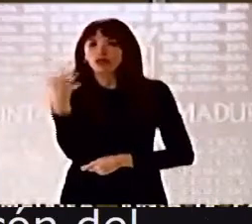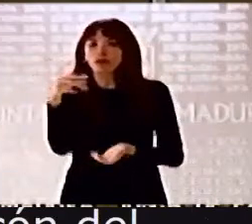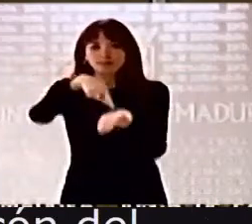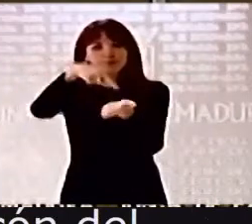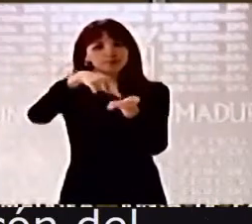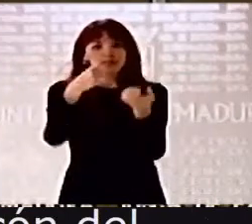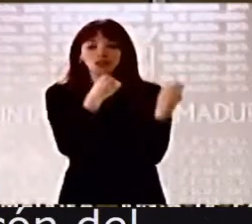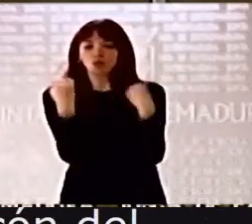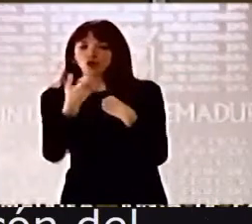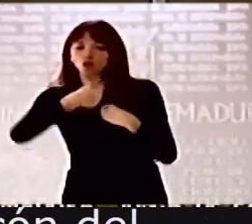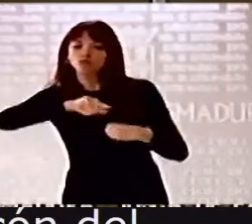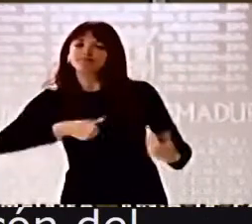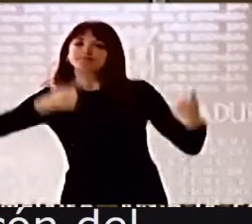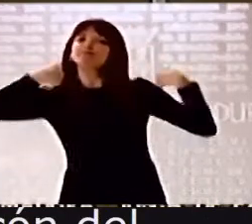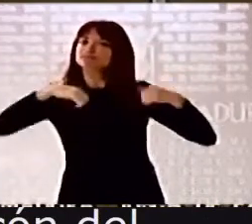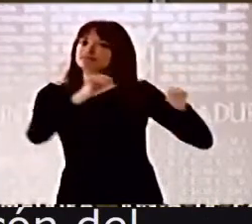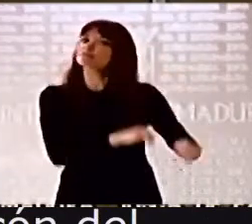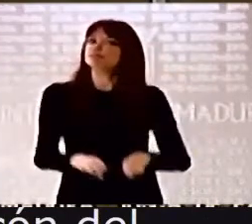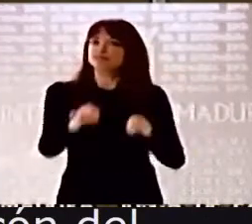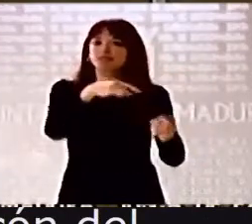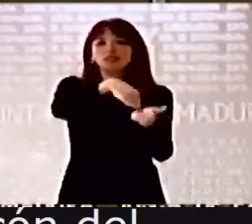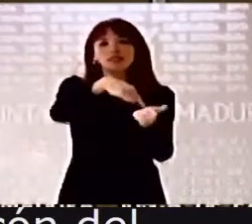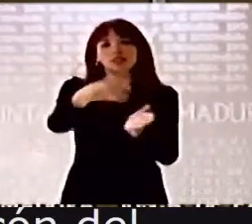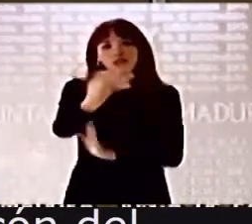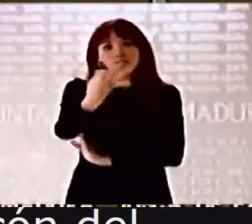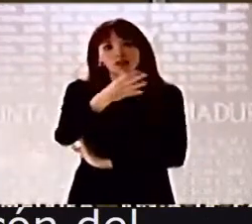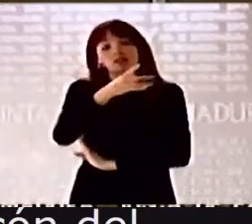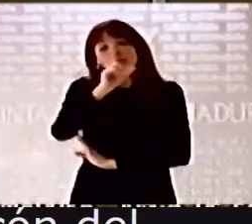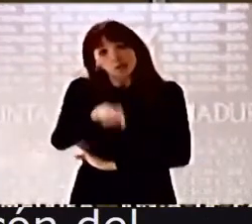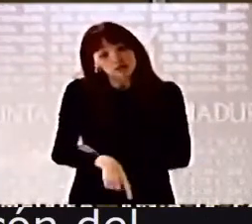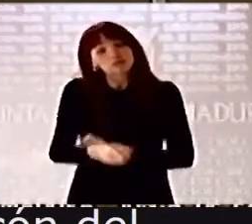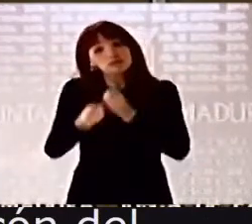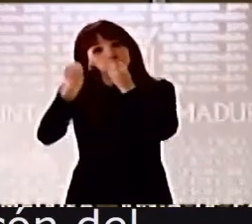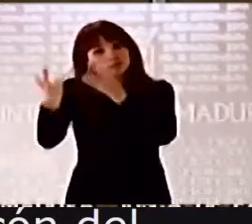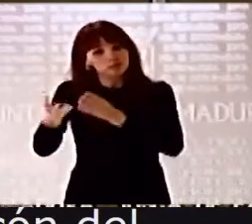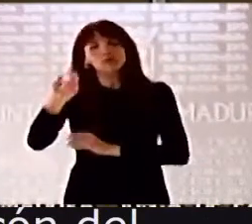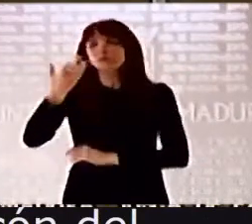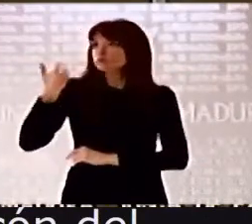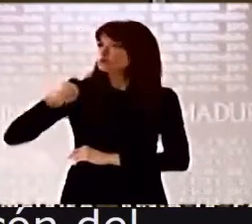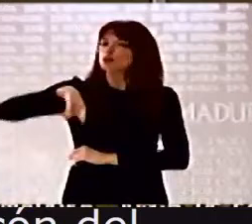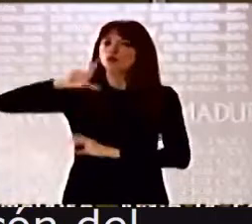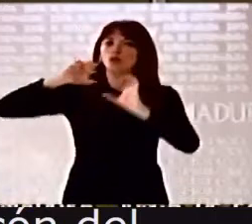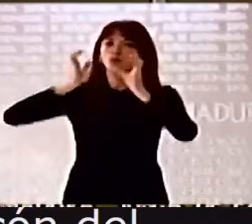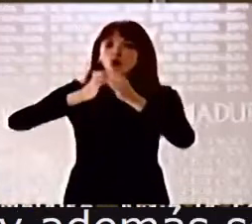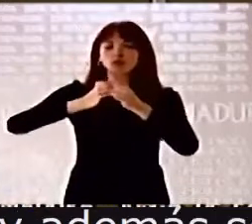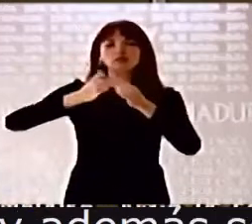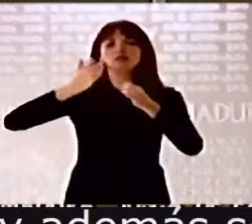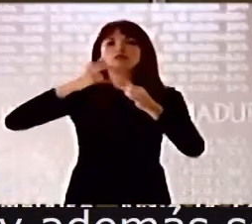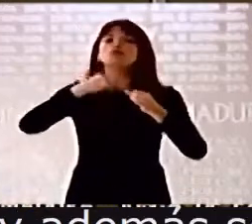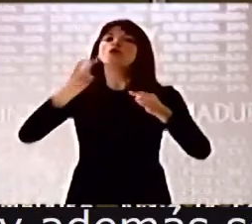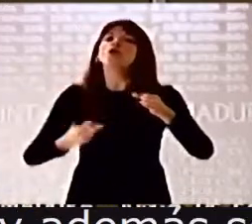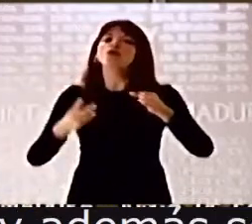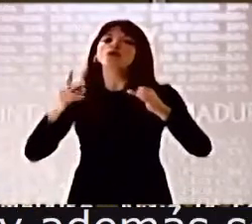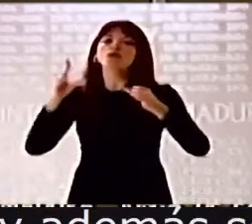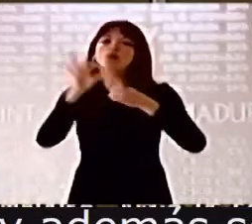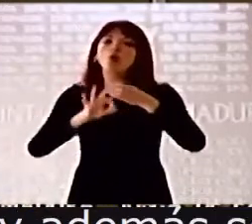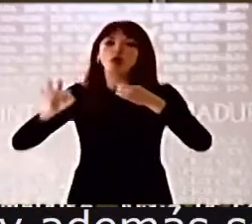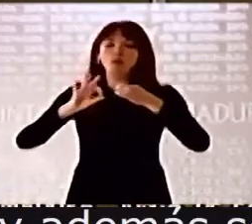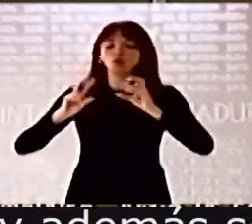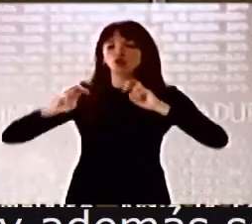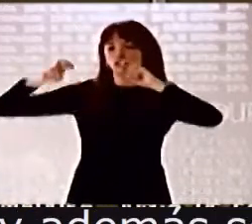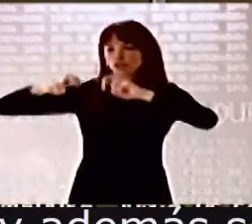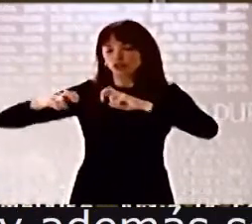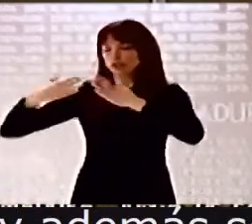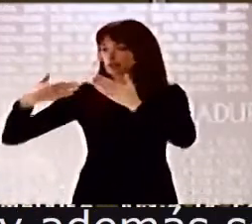las instituciones y, desde luego, y además se lo manifesté así en alguna de las reuniones que tuve con la portavoz de Podemos, cualquier